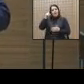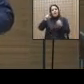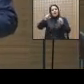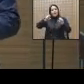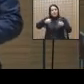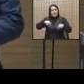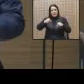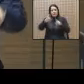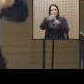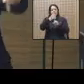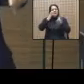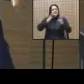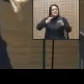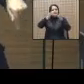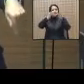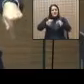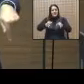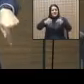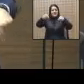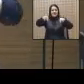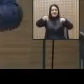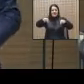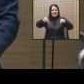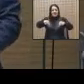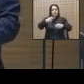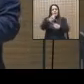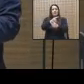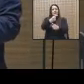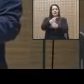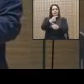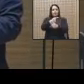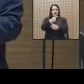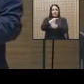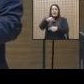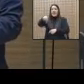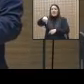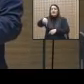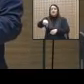en los estadios correctos. Aquí es donde es correcto tomar decisiones.